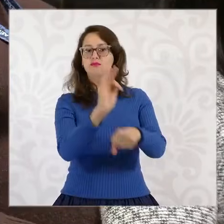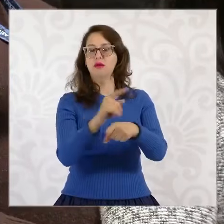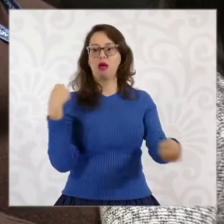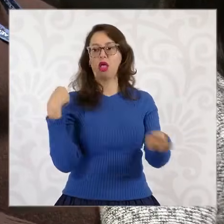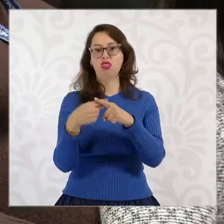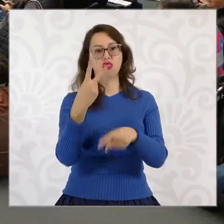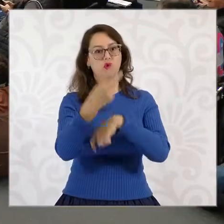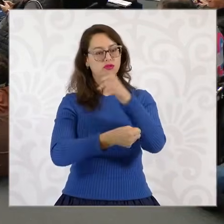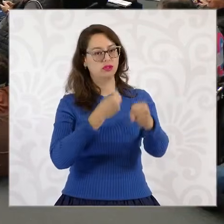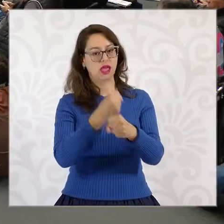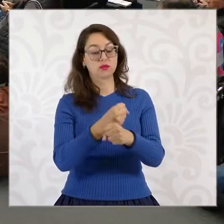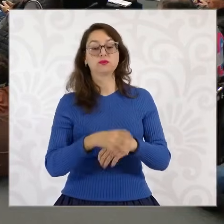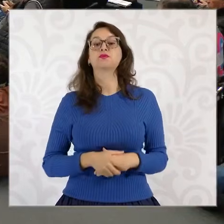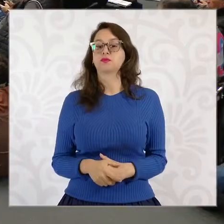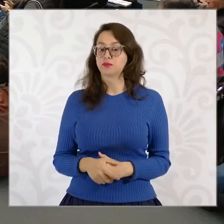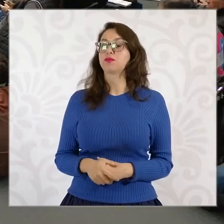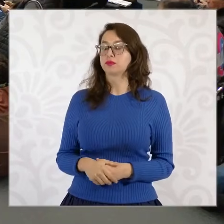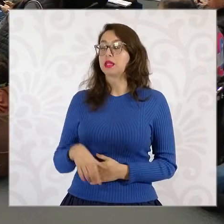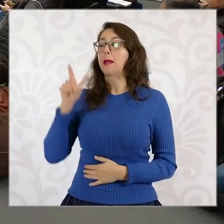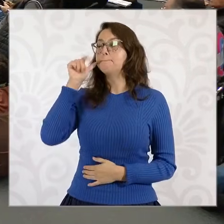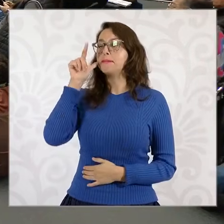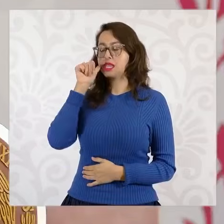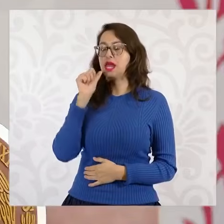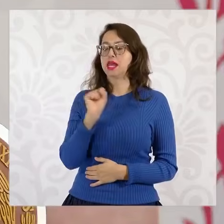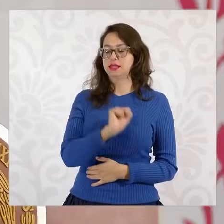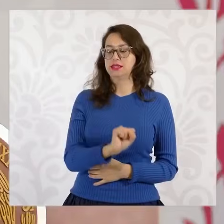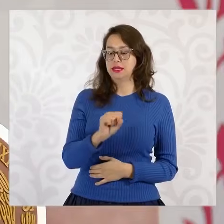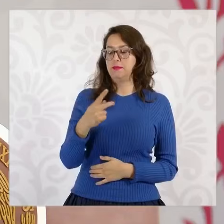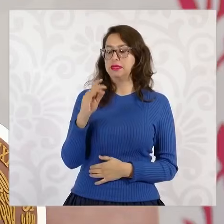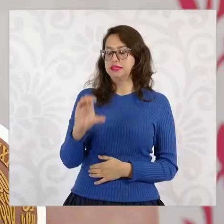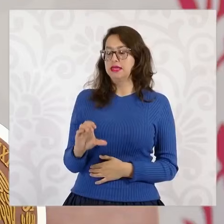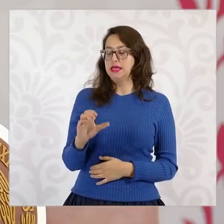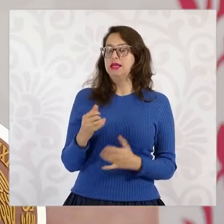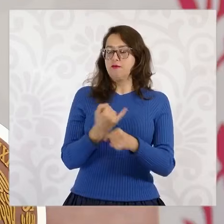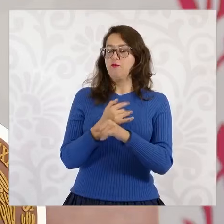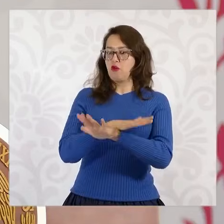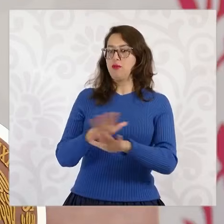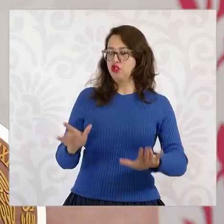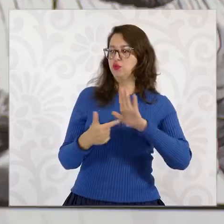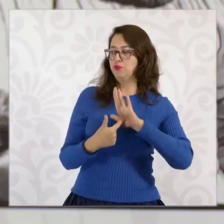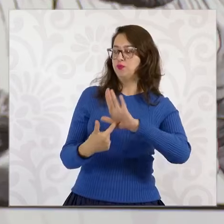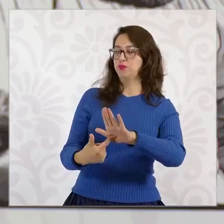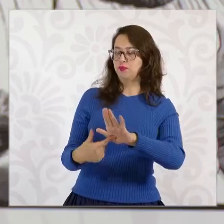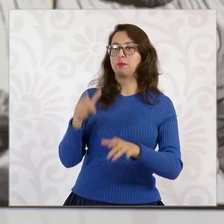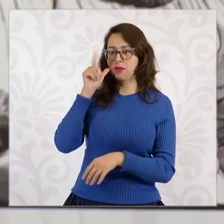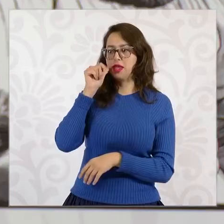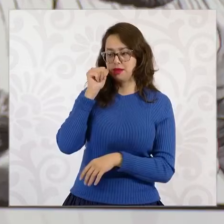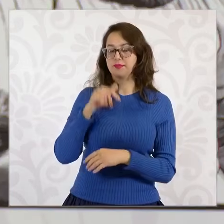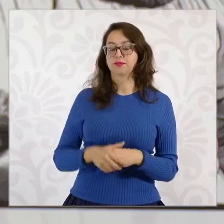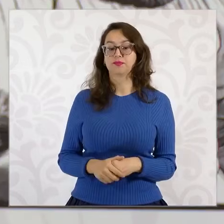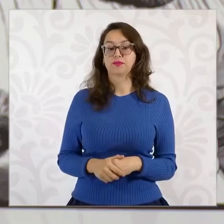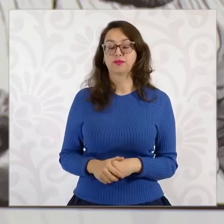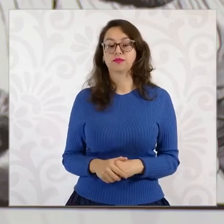años, no es nuevo. Sí, si gustan mañana con Seguridad Pública, el Gabinete de Seguridad se informa. Hoy